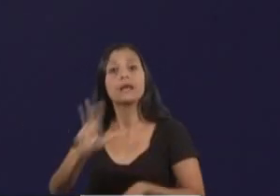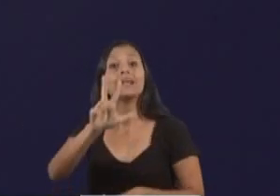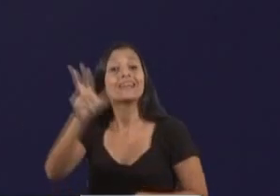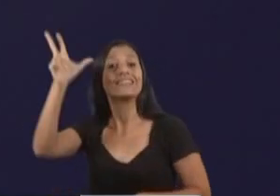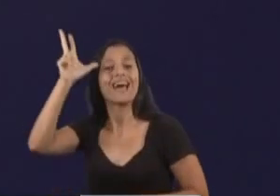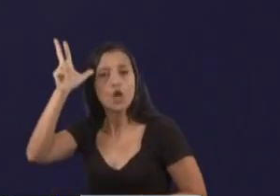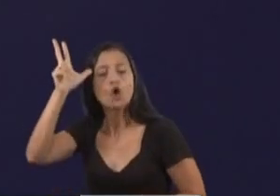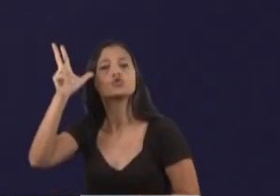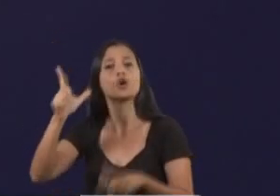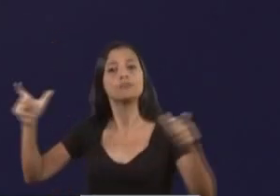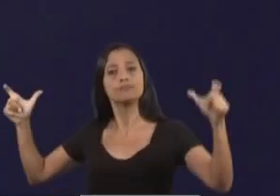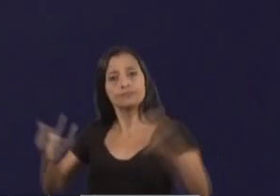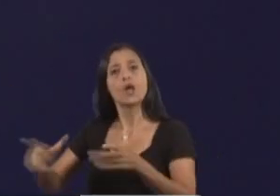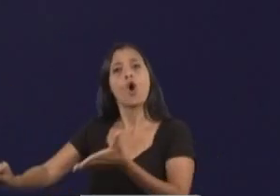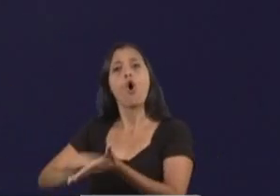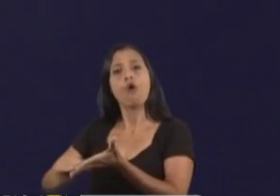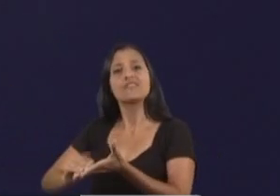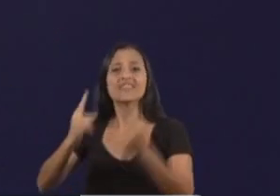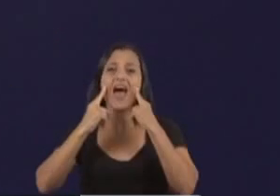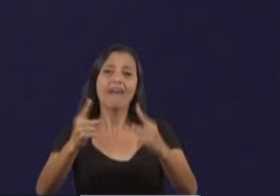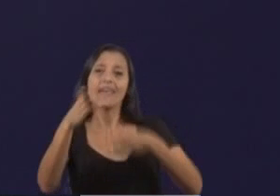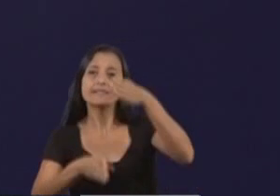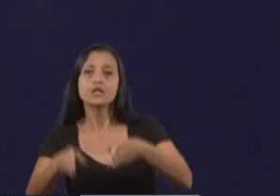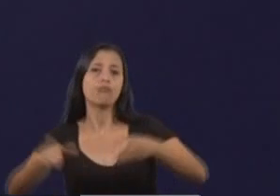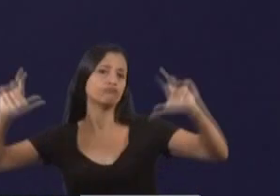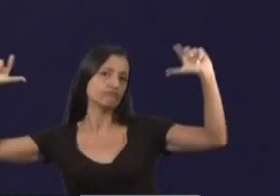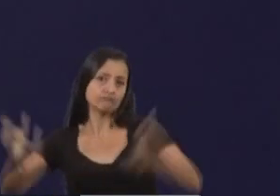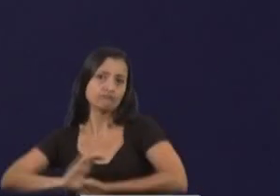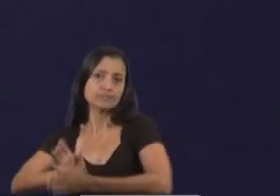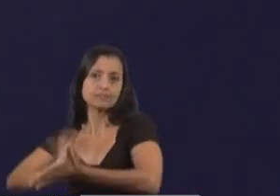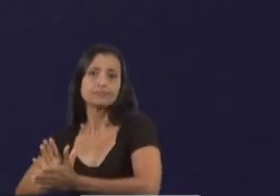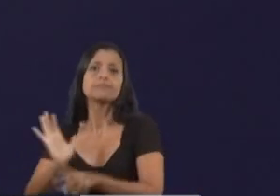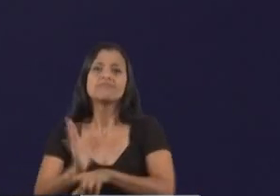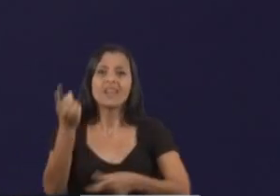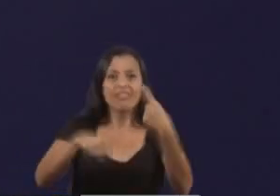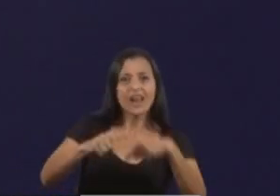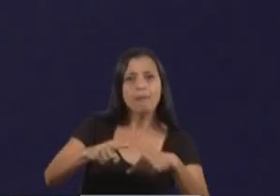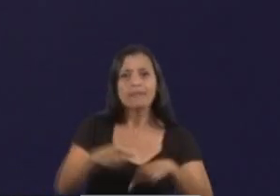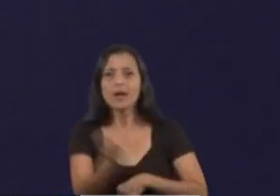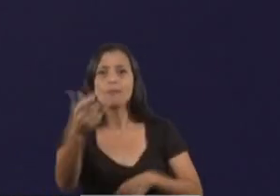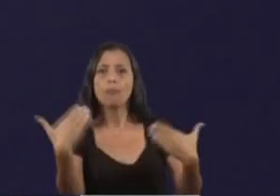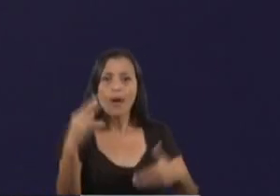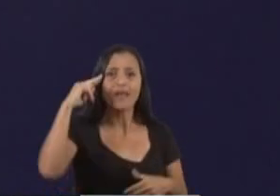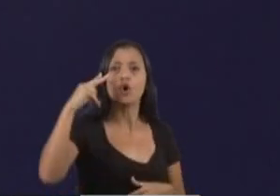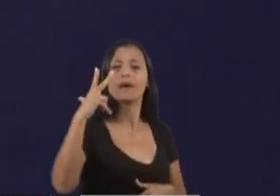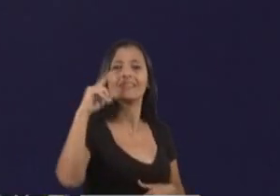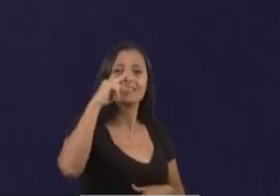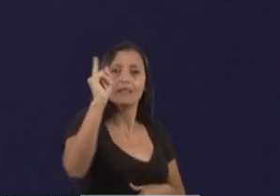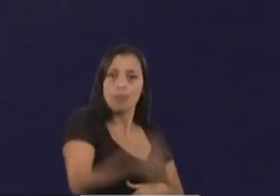38 receptorías y oficinas de atención, cuyos trámites podían hacerse en un 90% por la